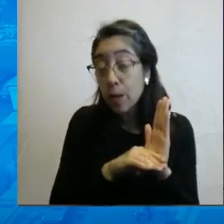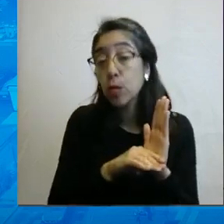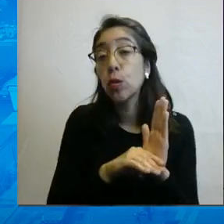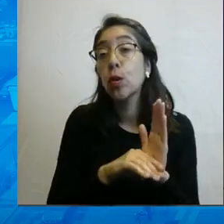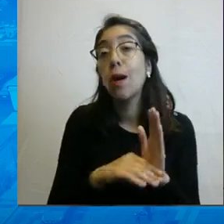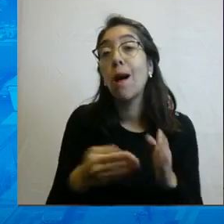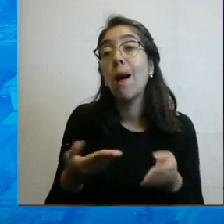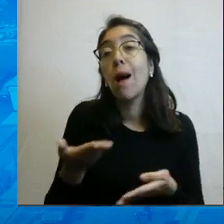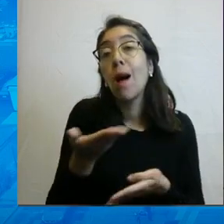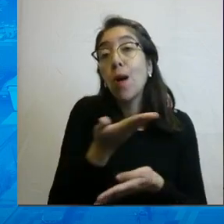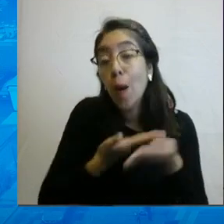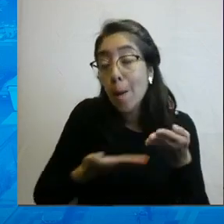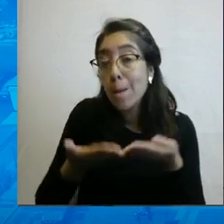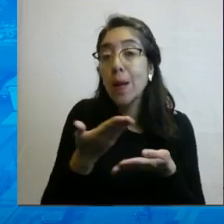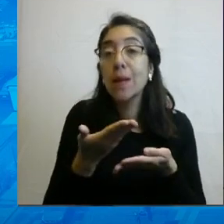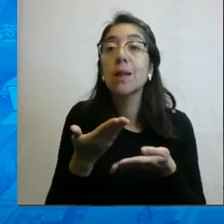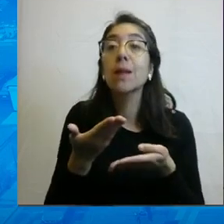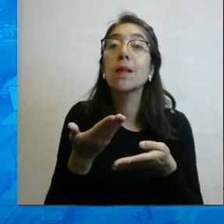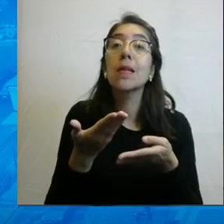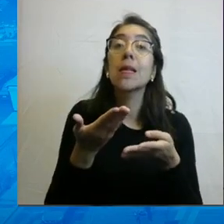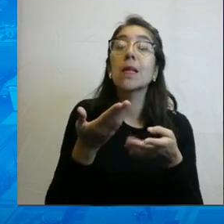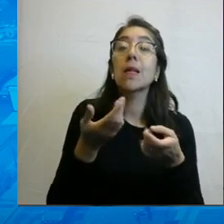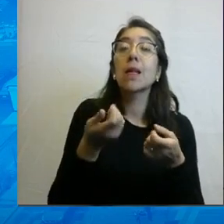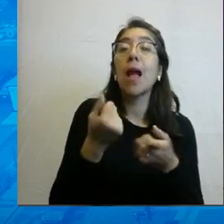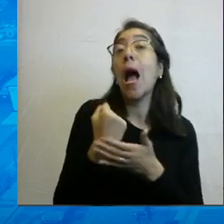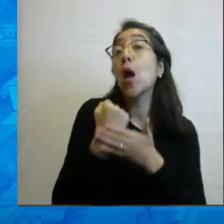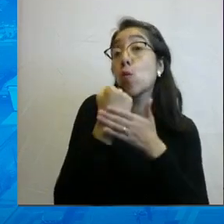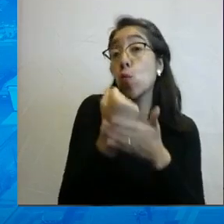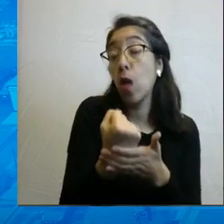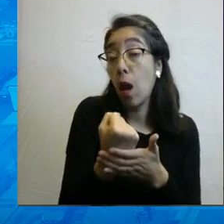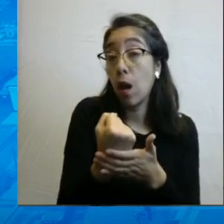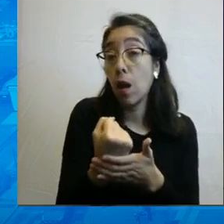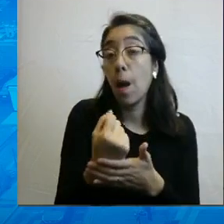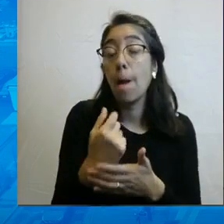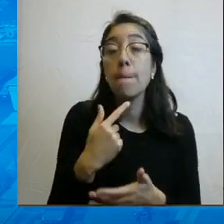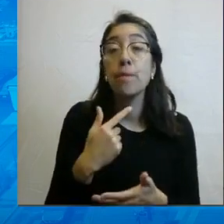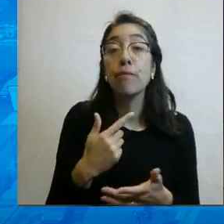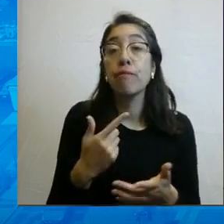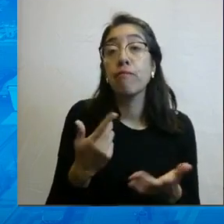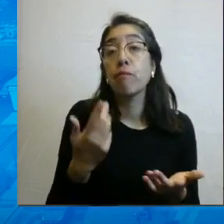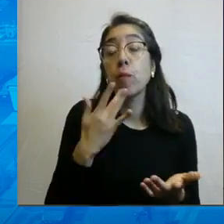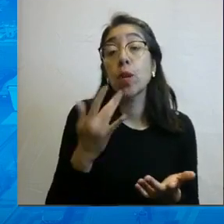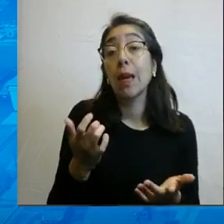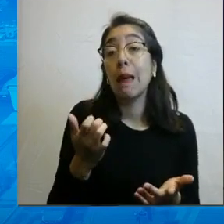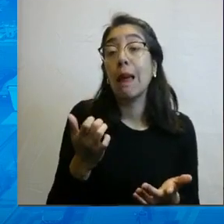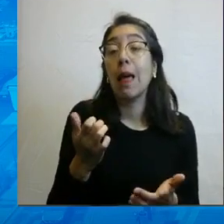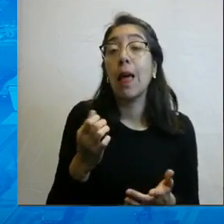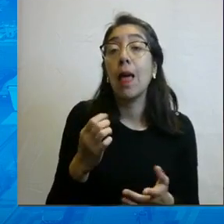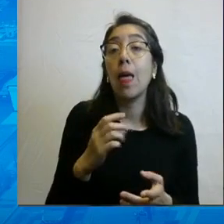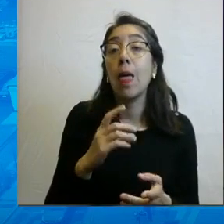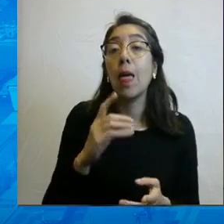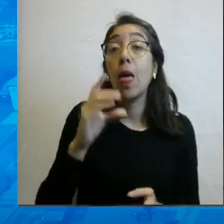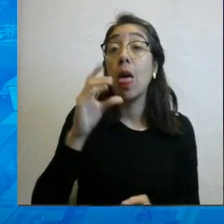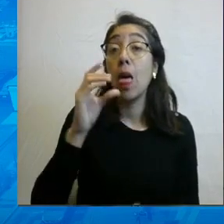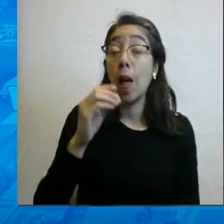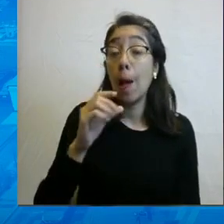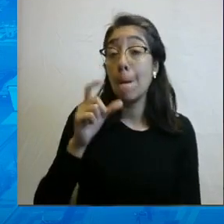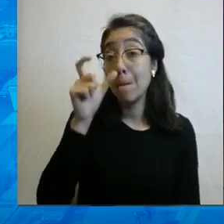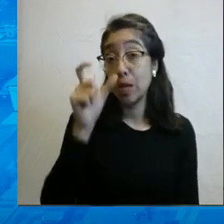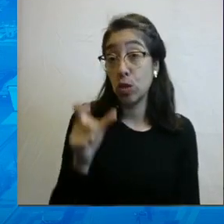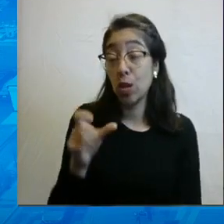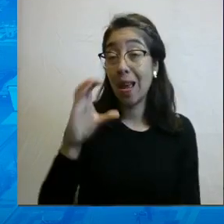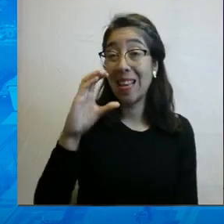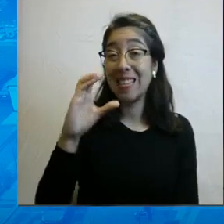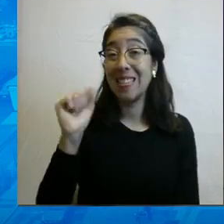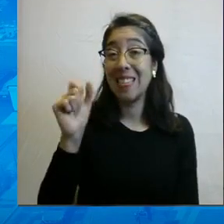Porque don César trata de hacerlo lo mejor posible dentro de sus facultades y demora. O sea, por ejemplo, si necesita un informe